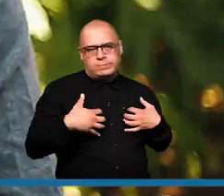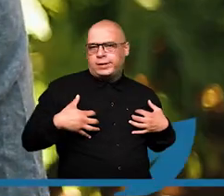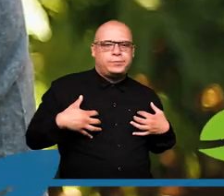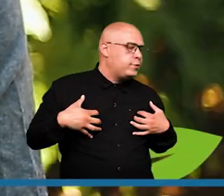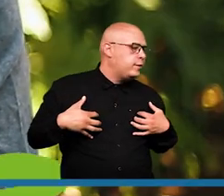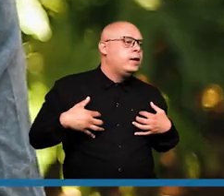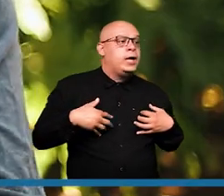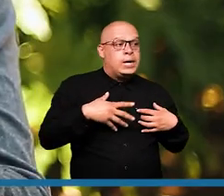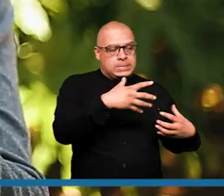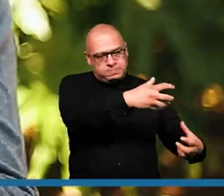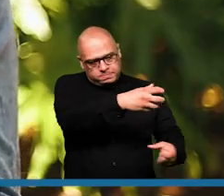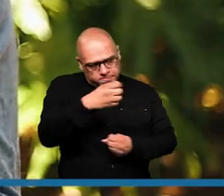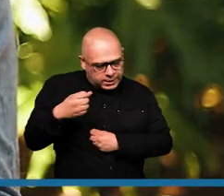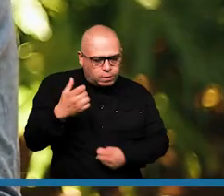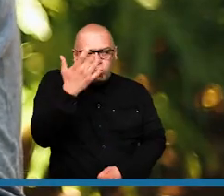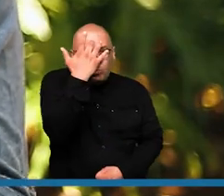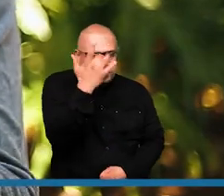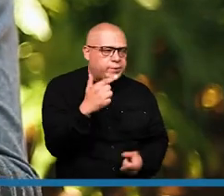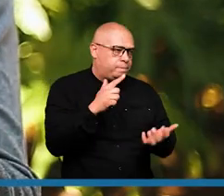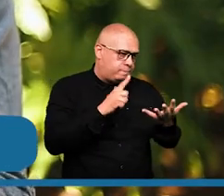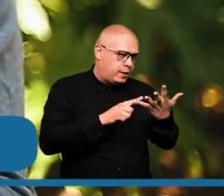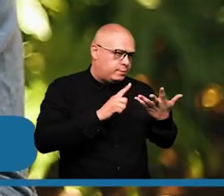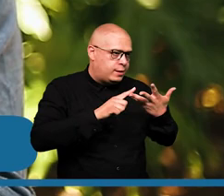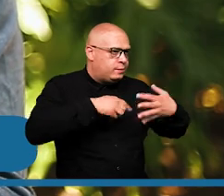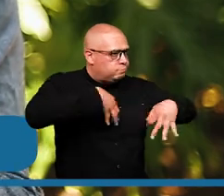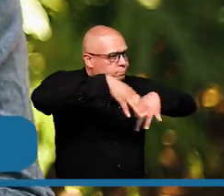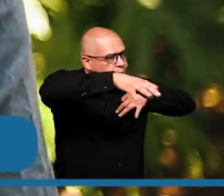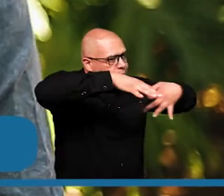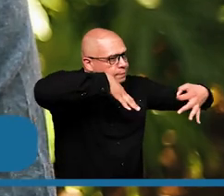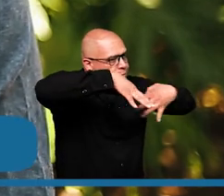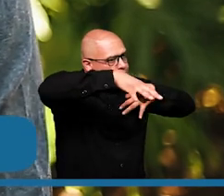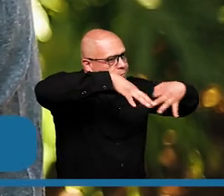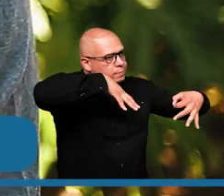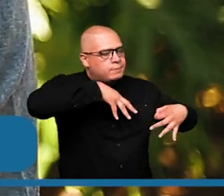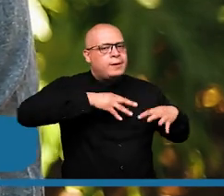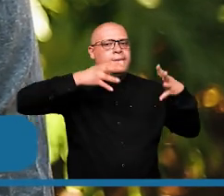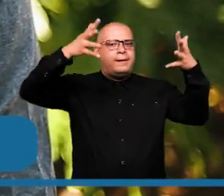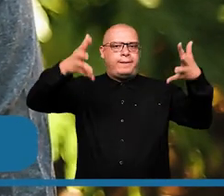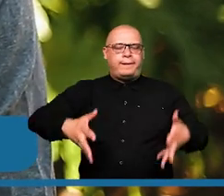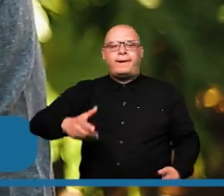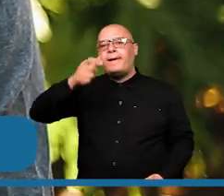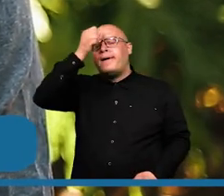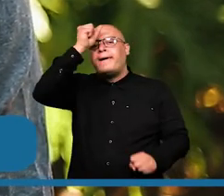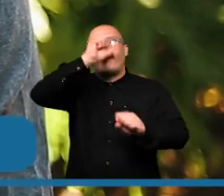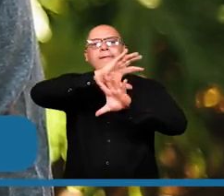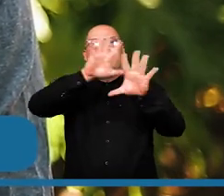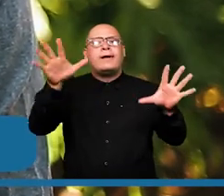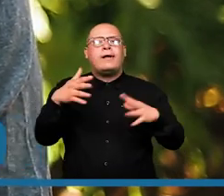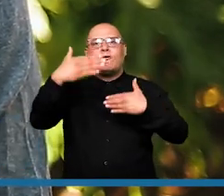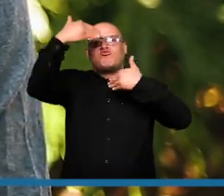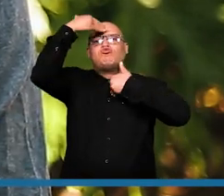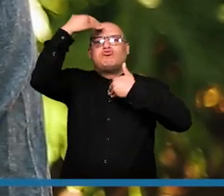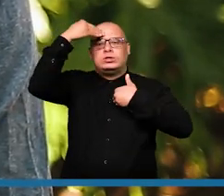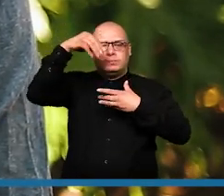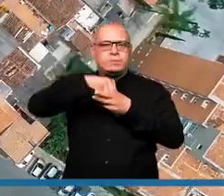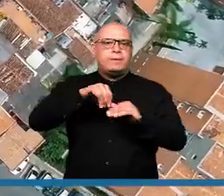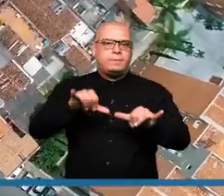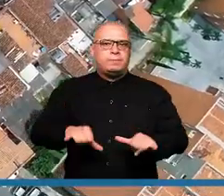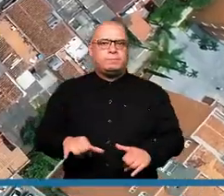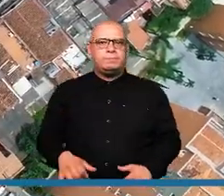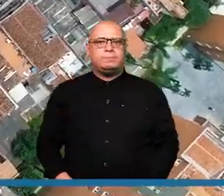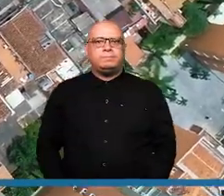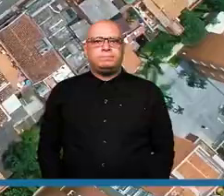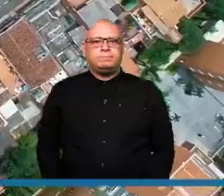generar como ese sentido de respeto, apropiación y uso responsable de la diversidad biológica en el territorio metropolitano.